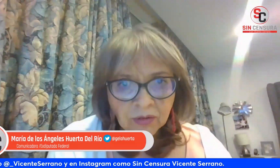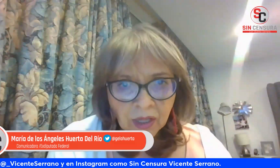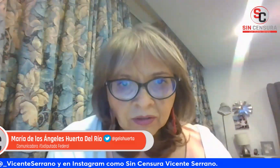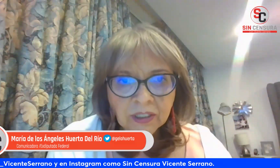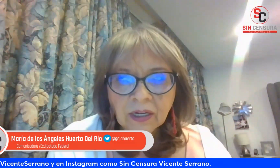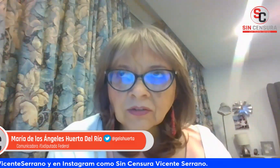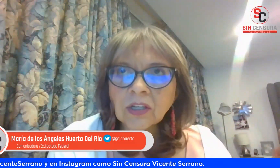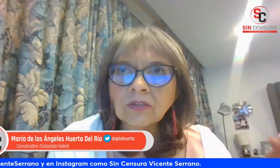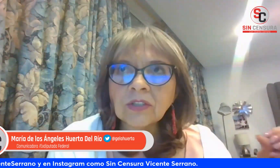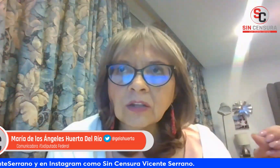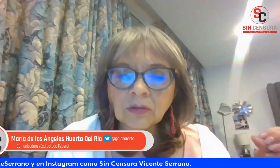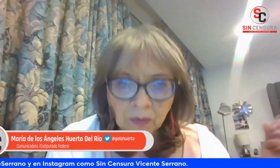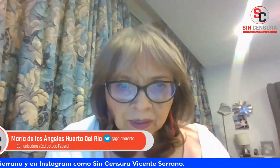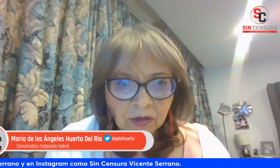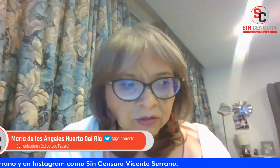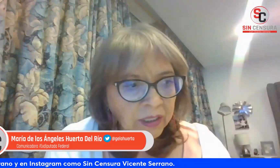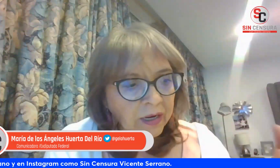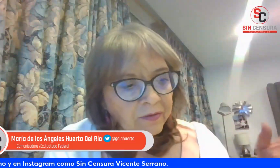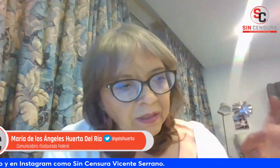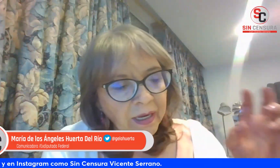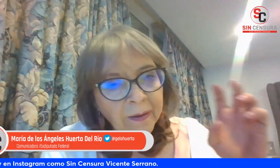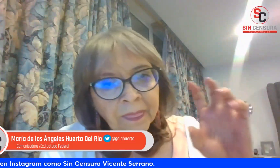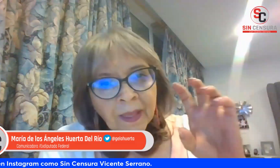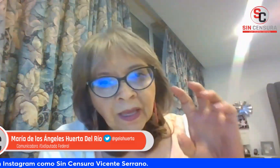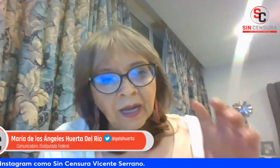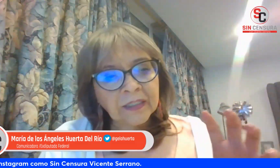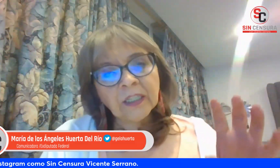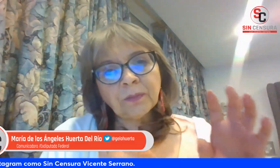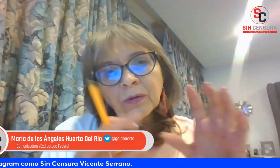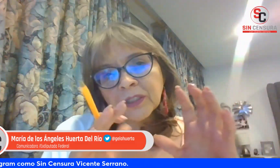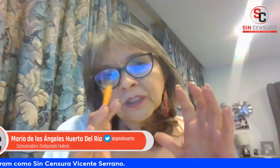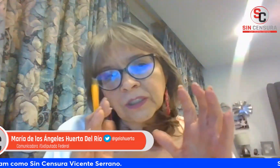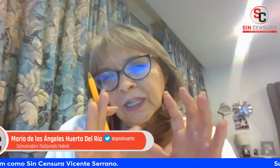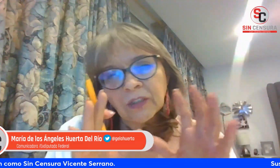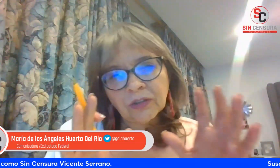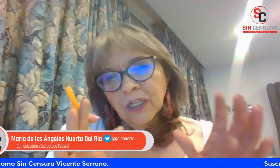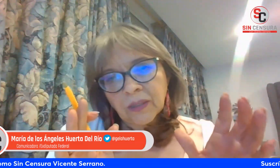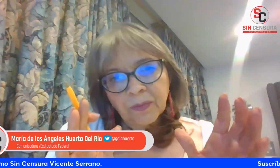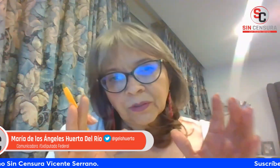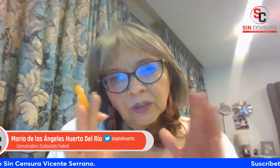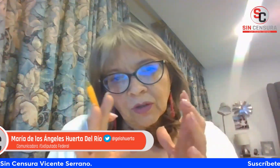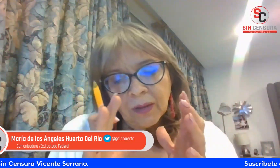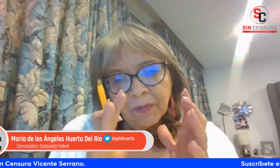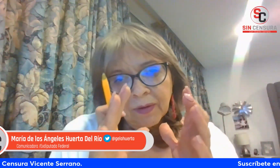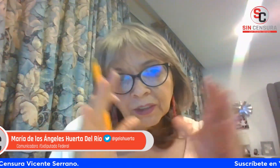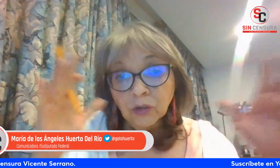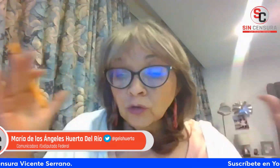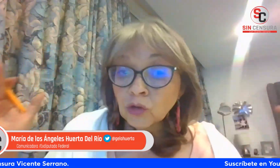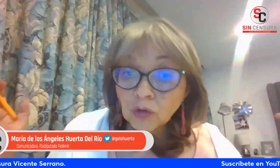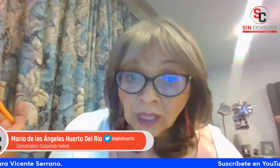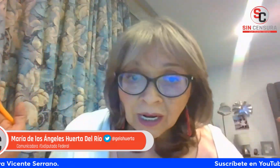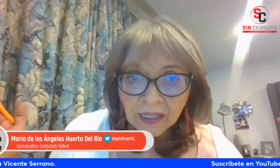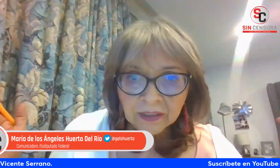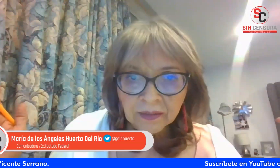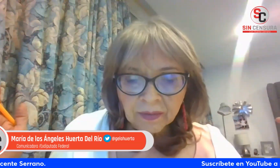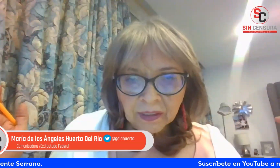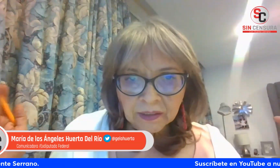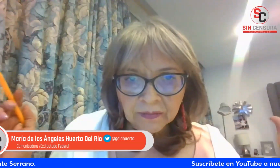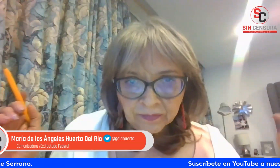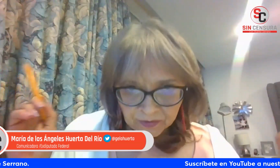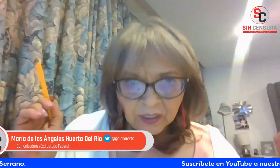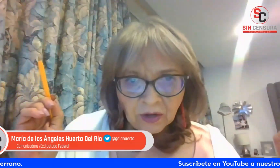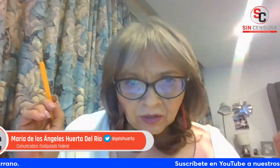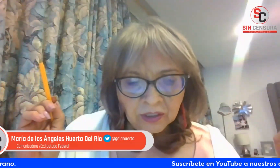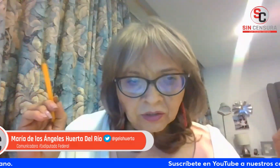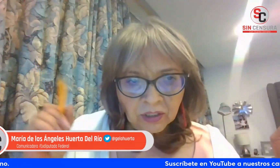eso lo he estudiado, están los datos públicos en el IFETEL, al 6 o 7% de la población total de este